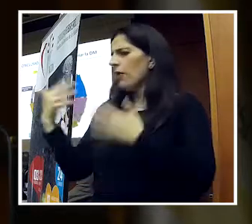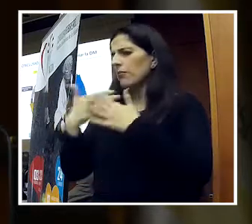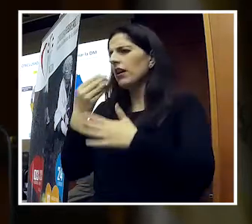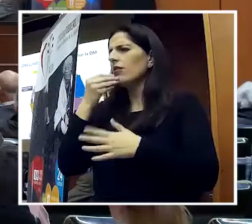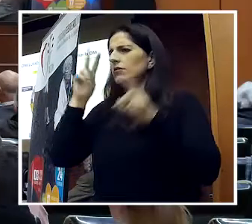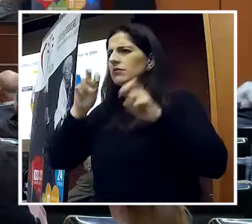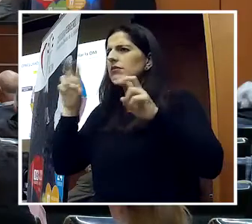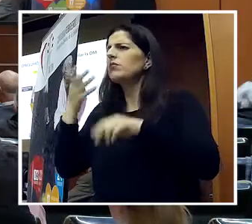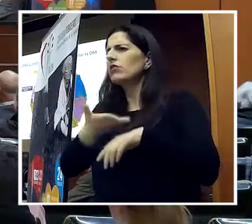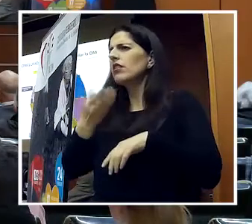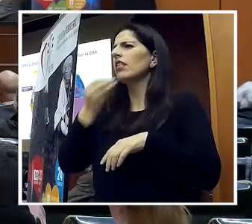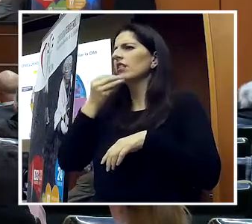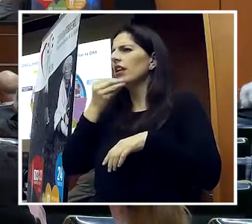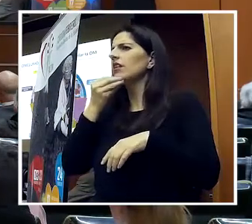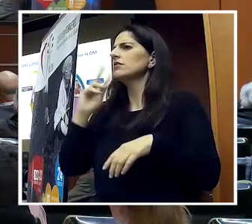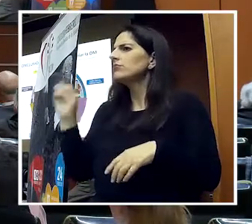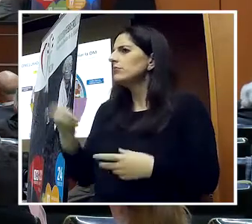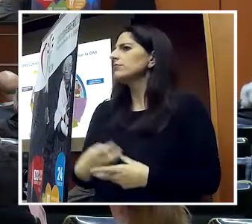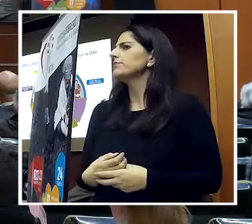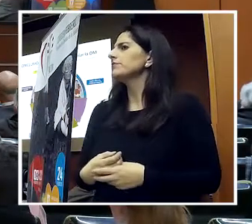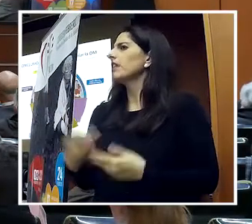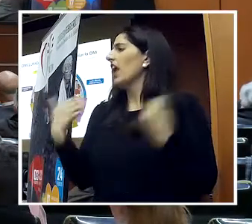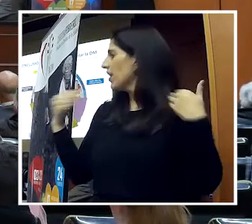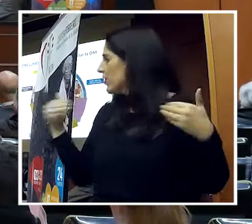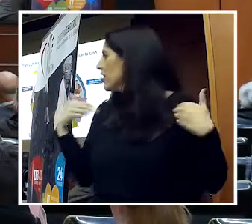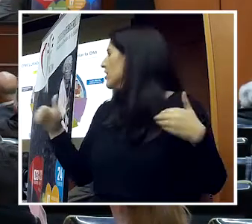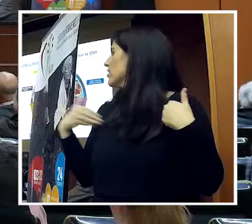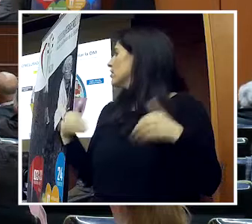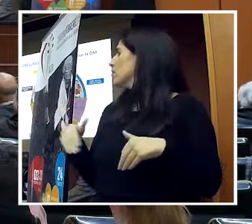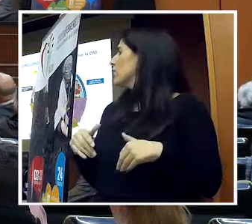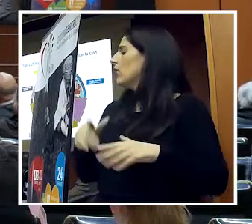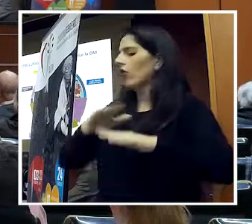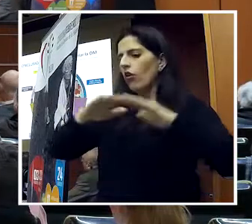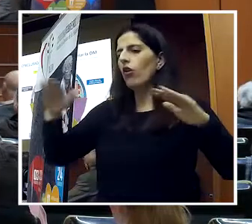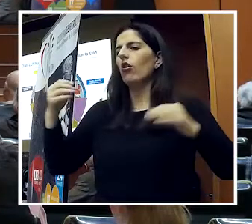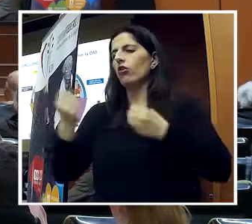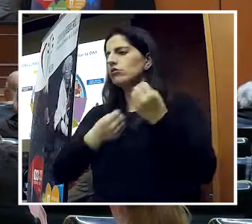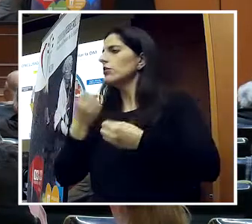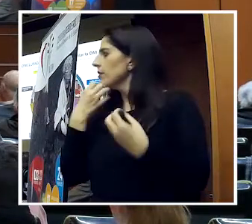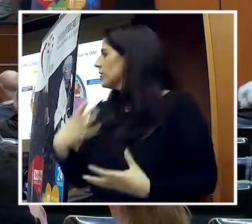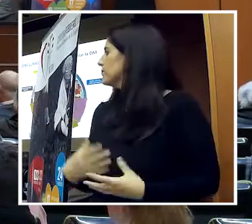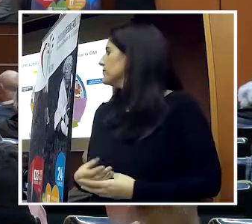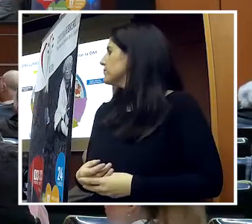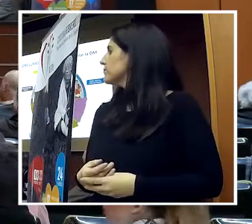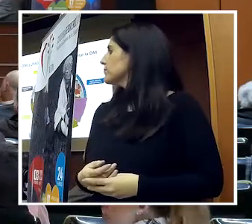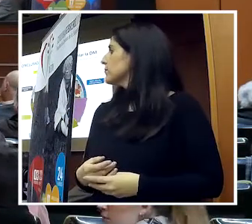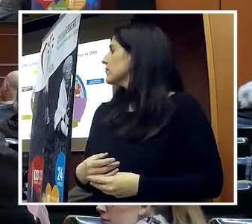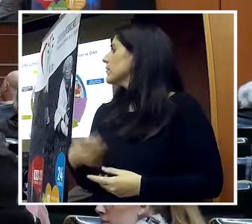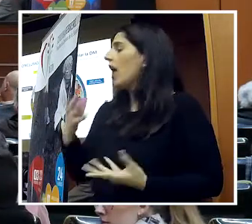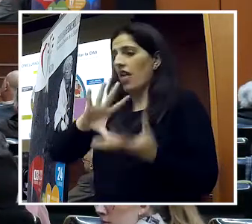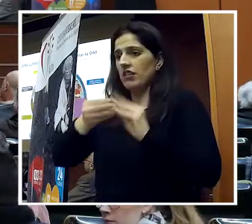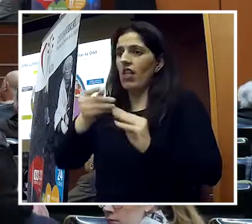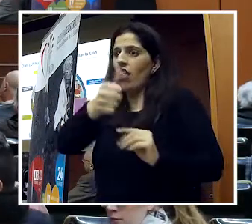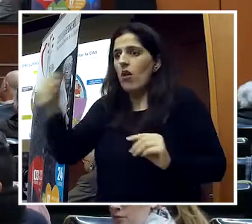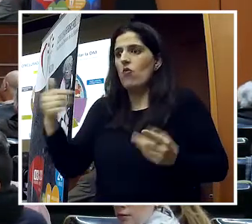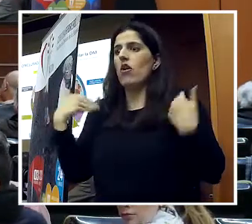hablará. La dieta, la importancia de la dieta mediterránea, el ejercicio físico, regular, aeróbico, de resistencia también, adaptado a cada persona.